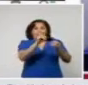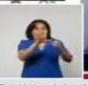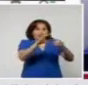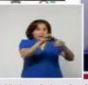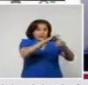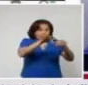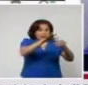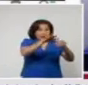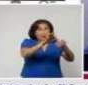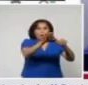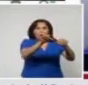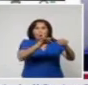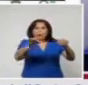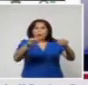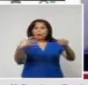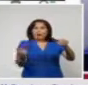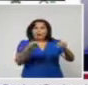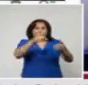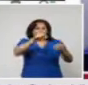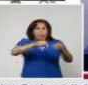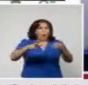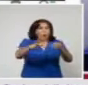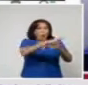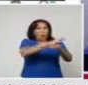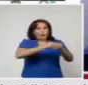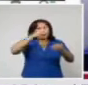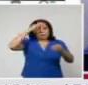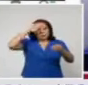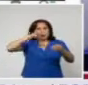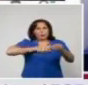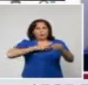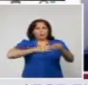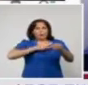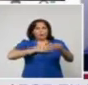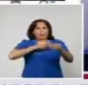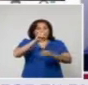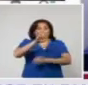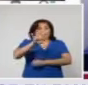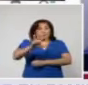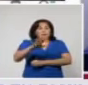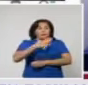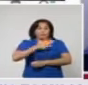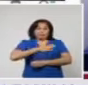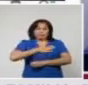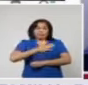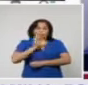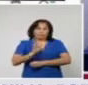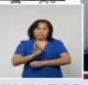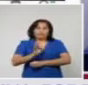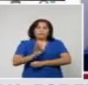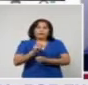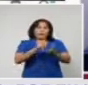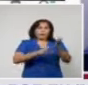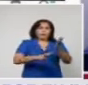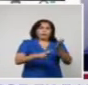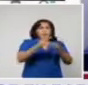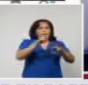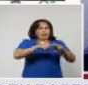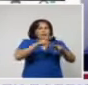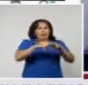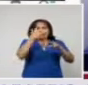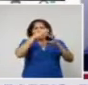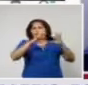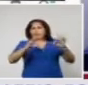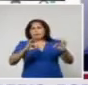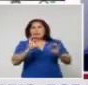casos diagnosticados en el día de hoy. Todos son cubanos. Los 25 casos pertenecen, bueno, ya usted sabe, a las provincias descritas